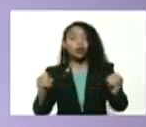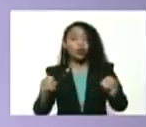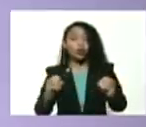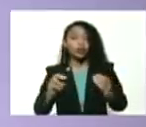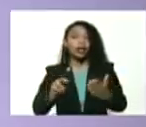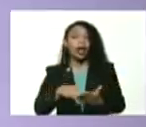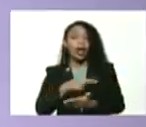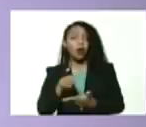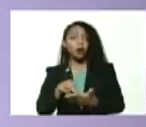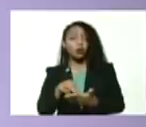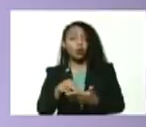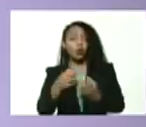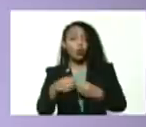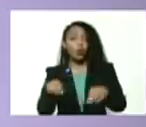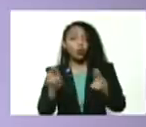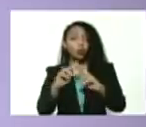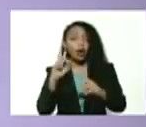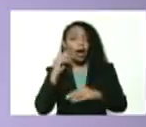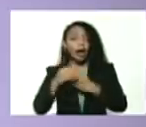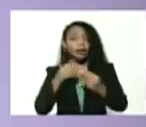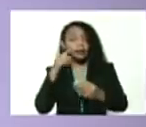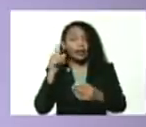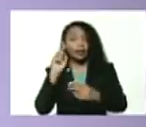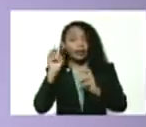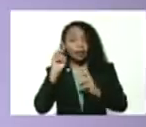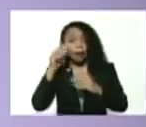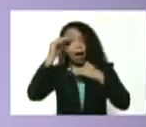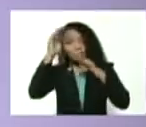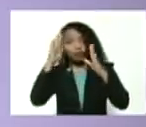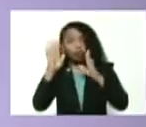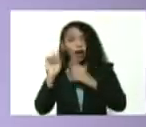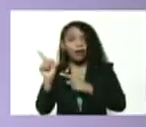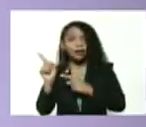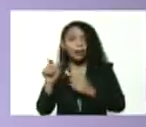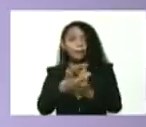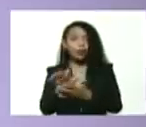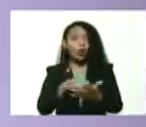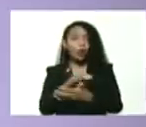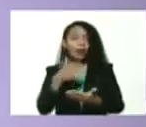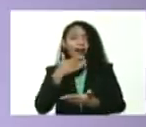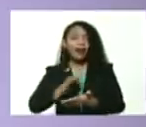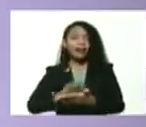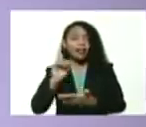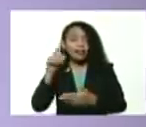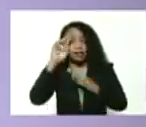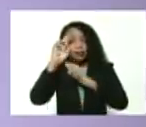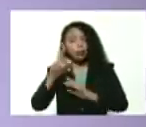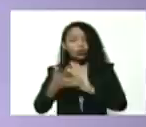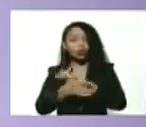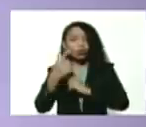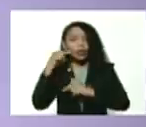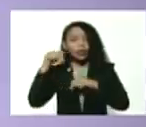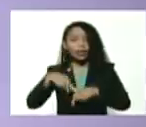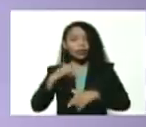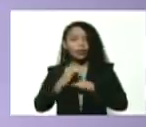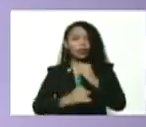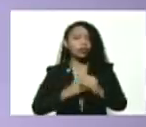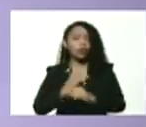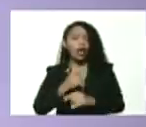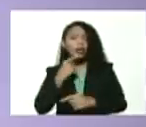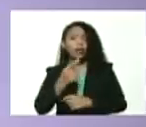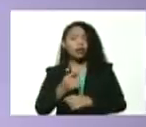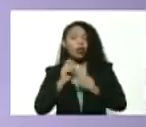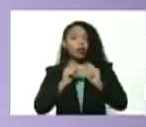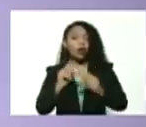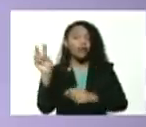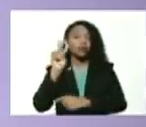Unidas tome referencia en este contexto y se haga preservar la carta de esta instancia internacional. Ha dicho que continuará